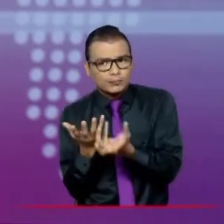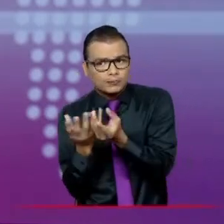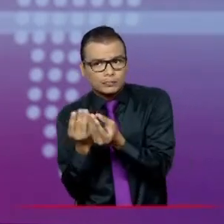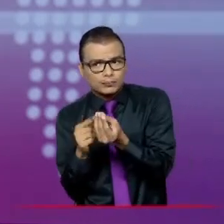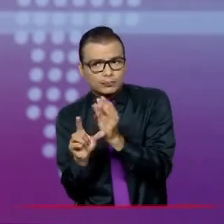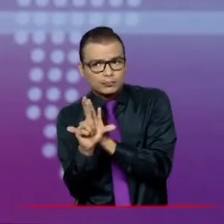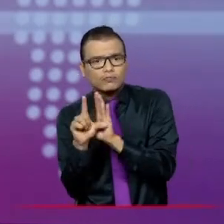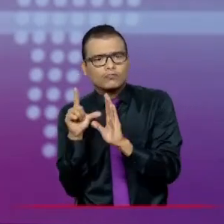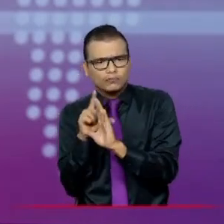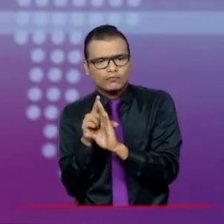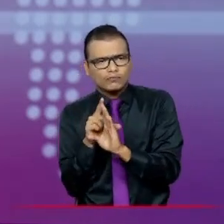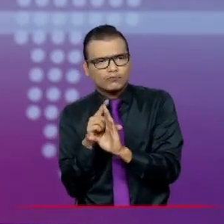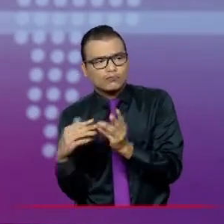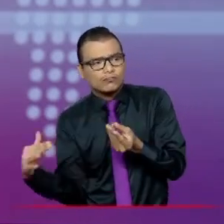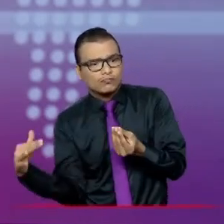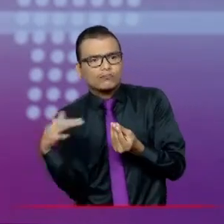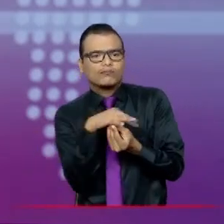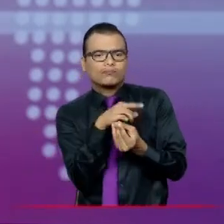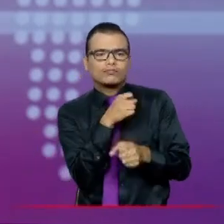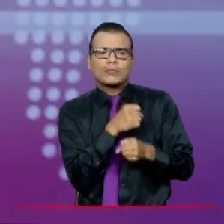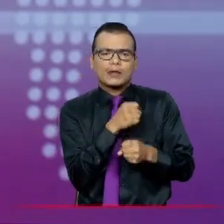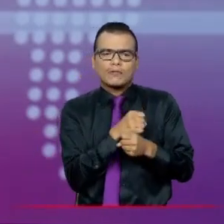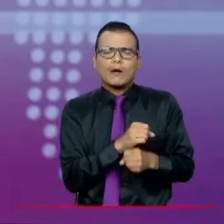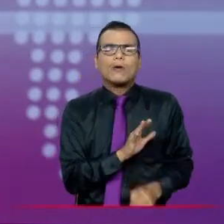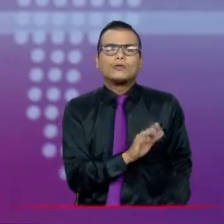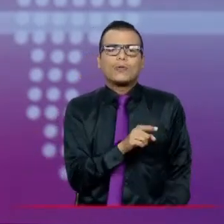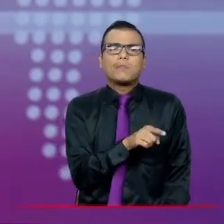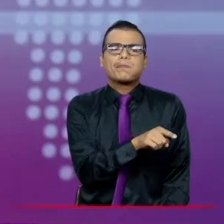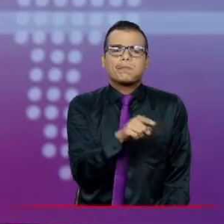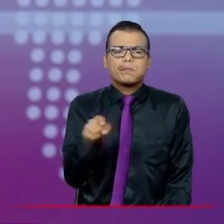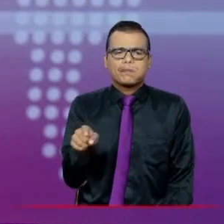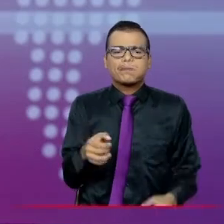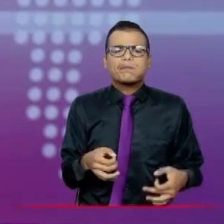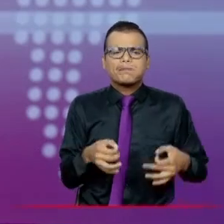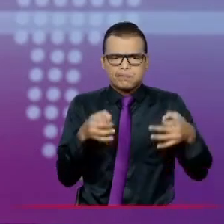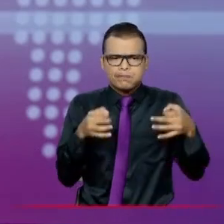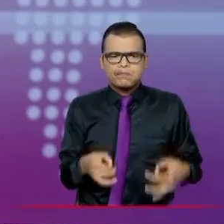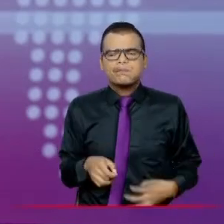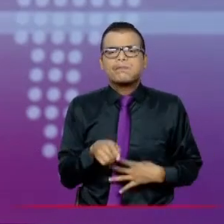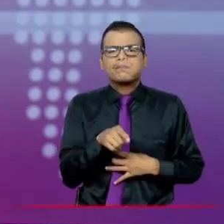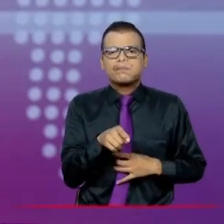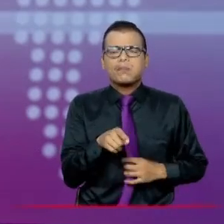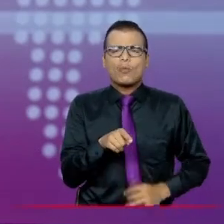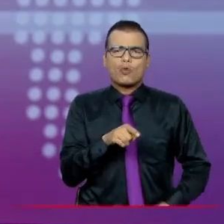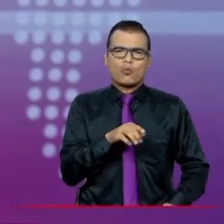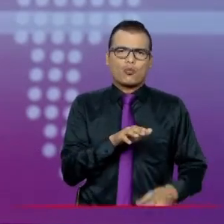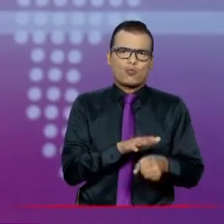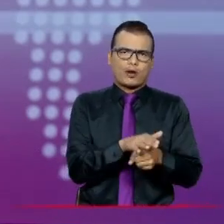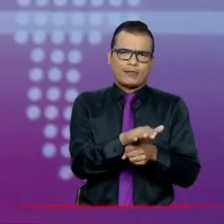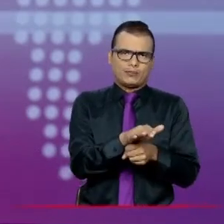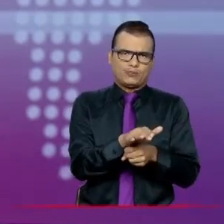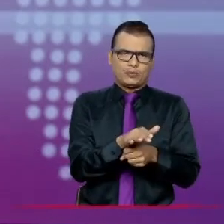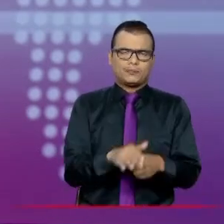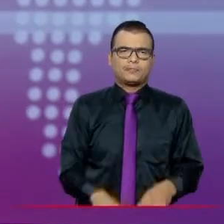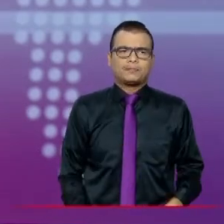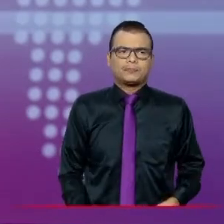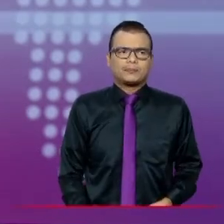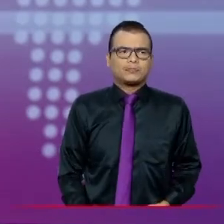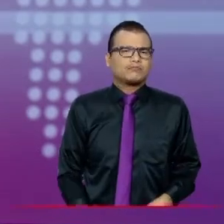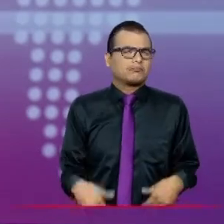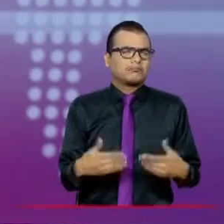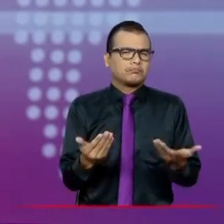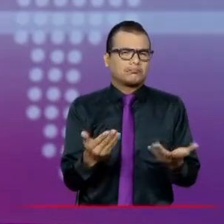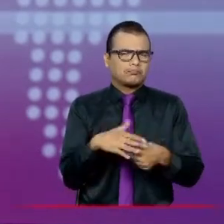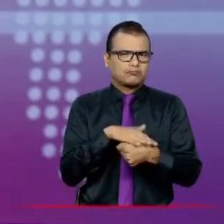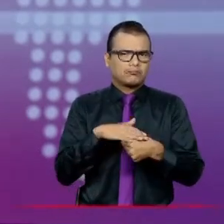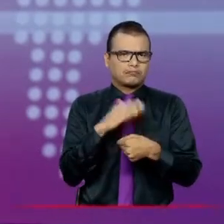presencia de actores armados que están afectando la movilidad fluvial y el transporte de carga hacia diferentes municipios del occidente colombiano. Luisa Solís,